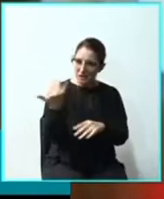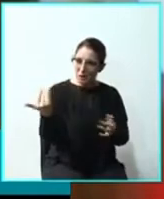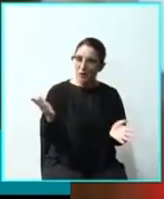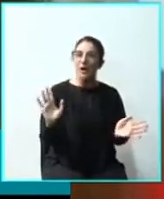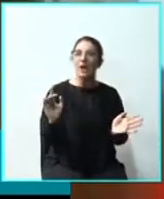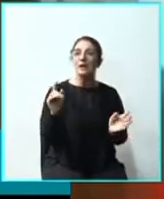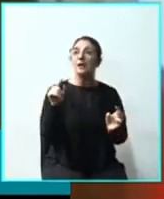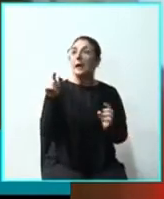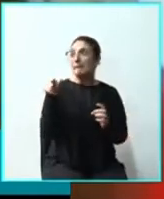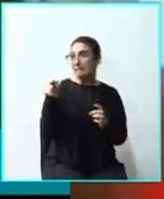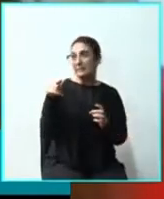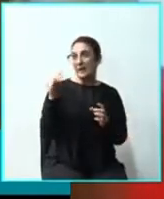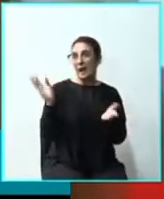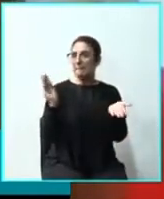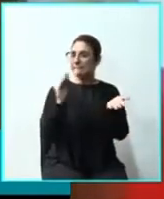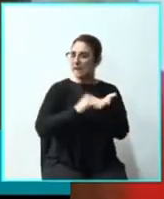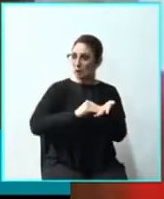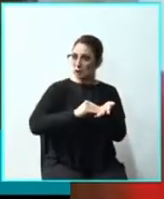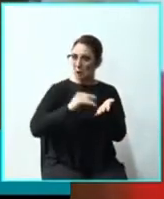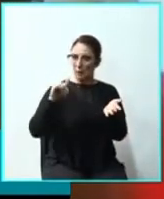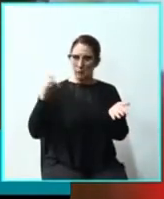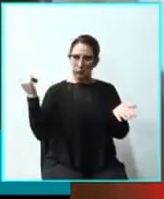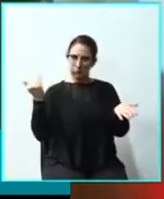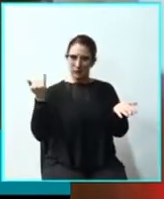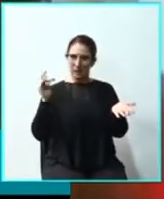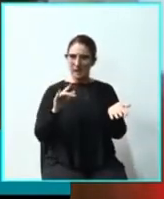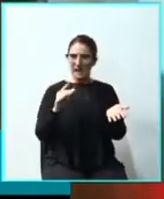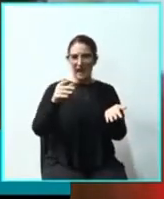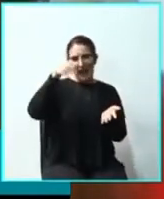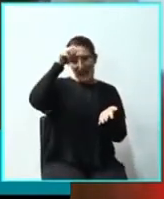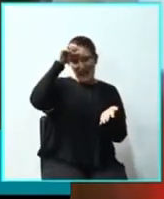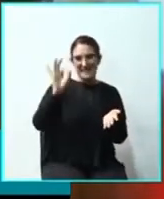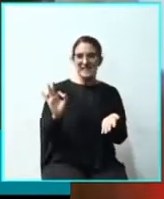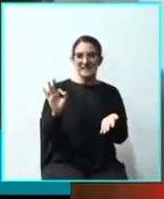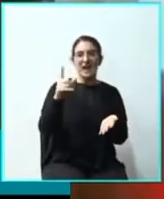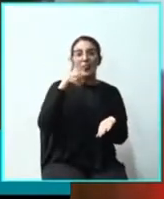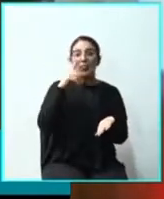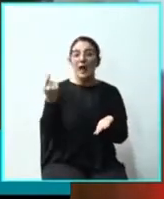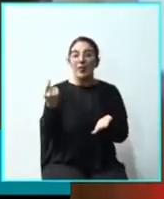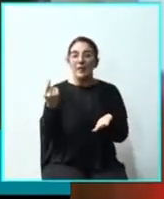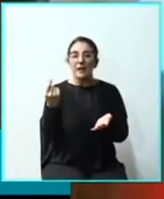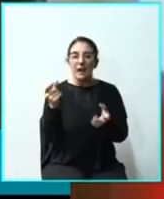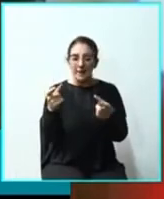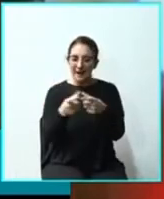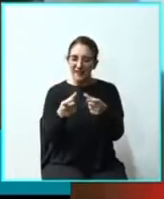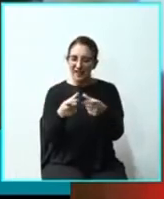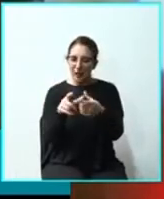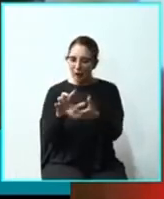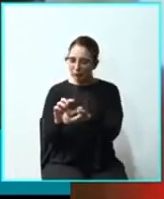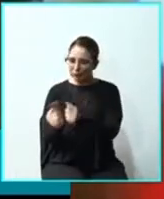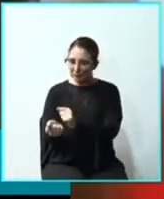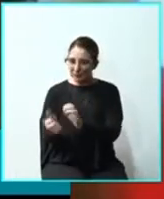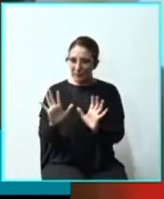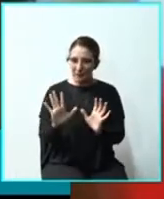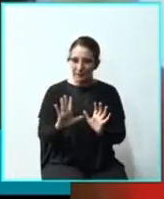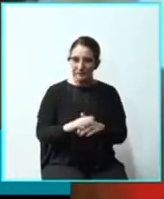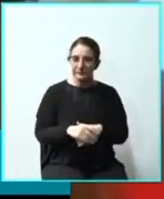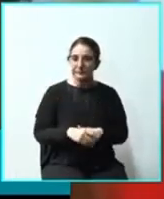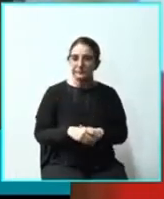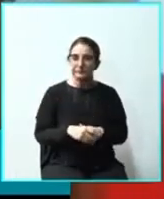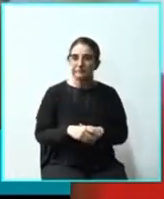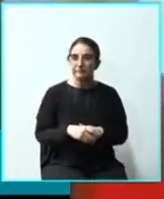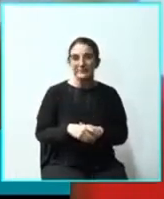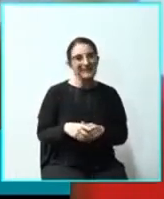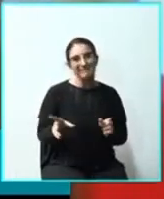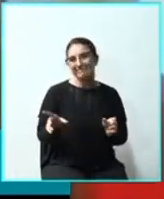como se acaba de decir, que existen 60 días para poder borrar las imágenes.